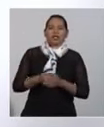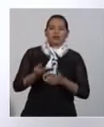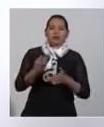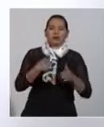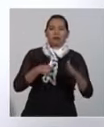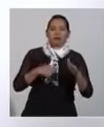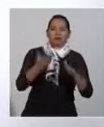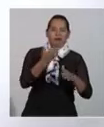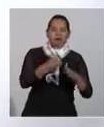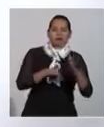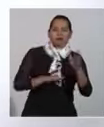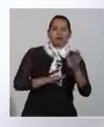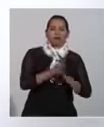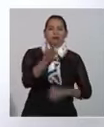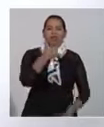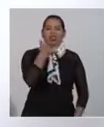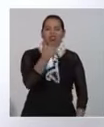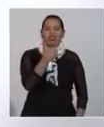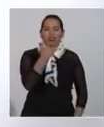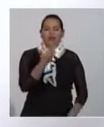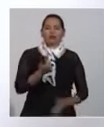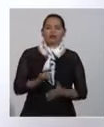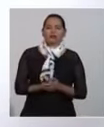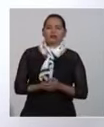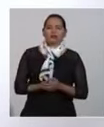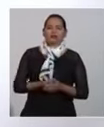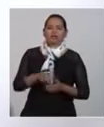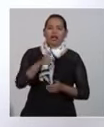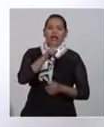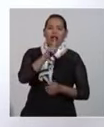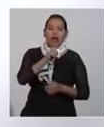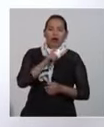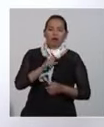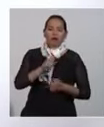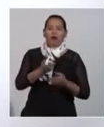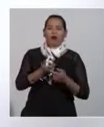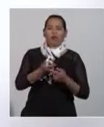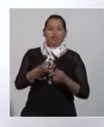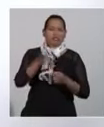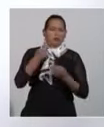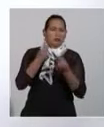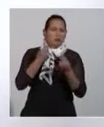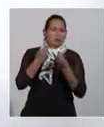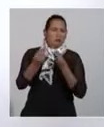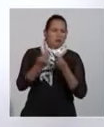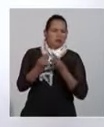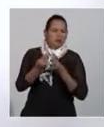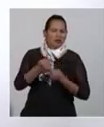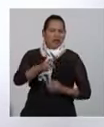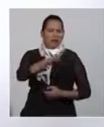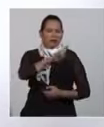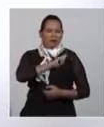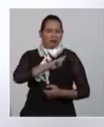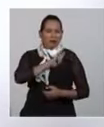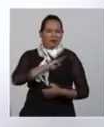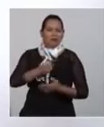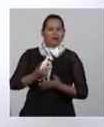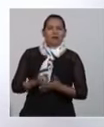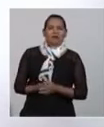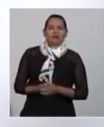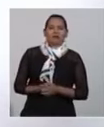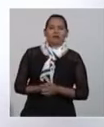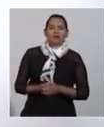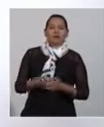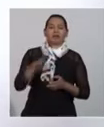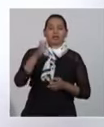los temas del agua y de servicios. Su visión fue la privatización y ahí está el camino que, como